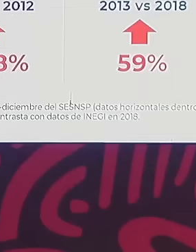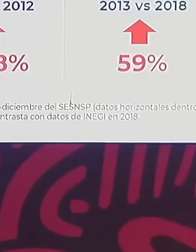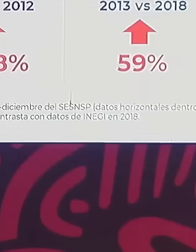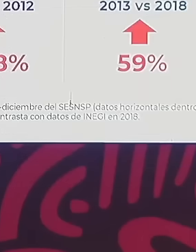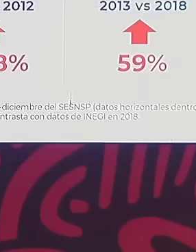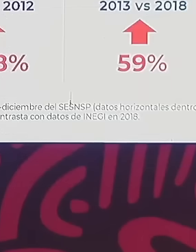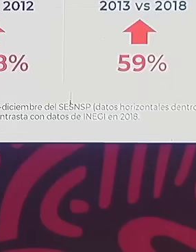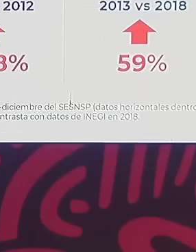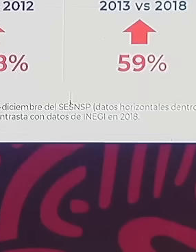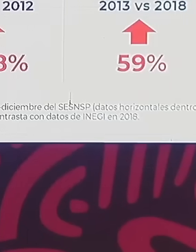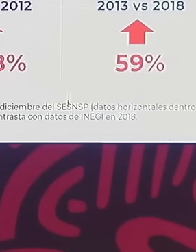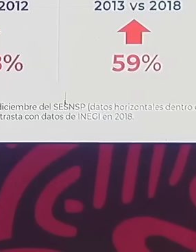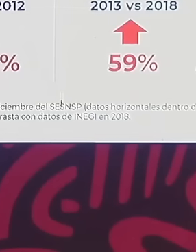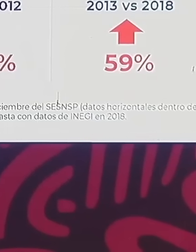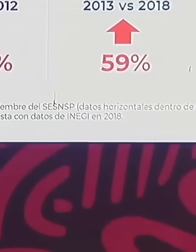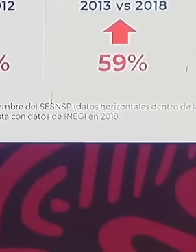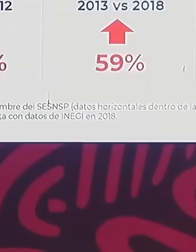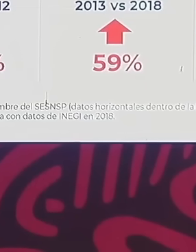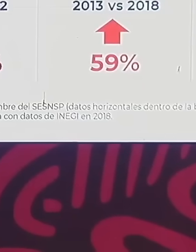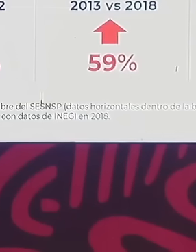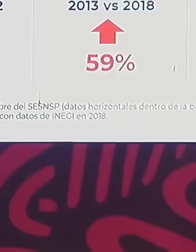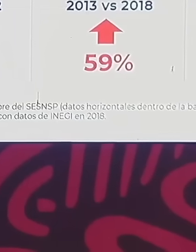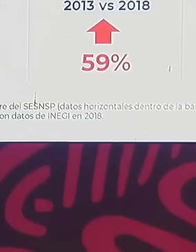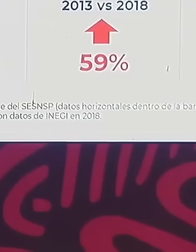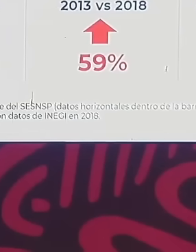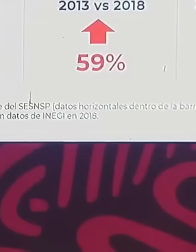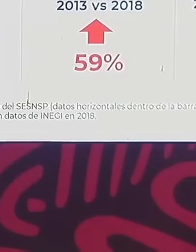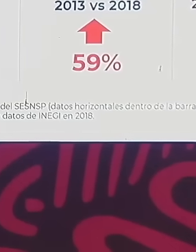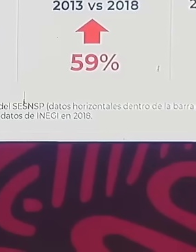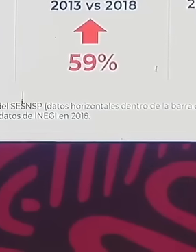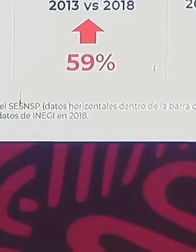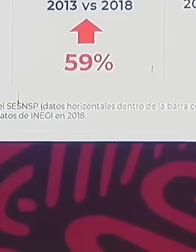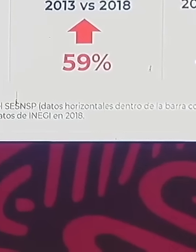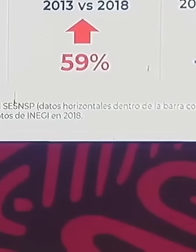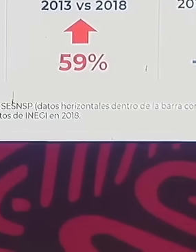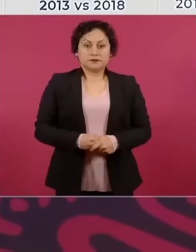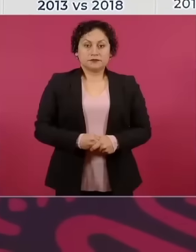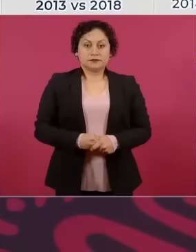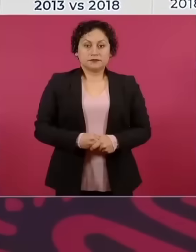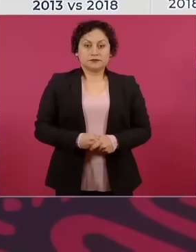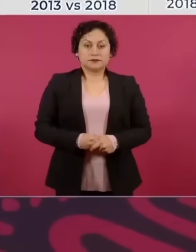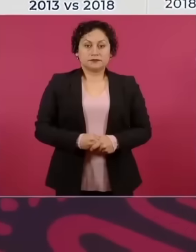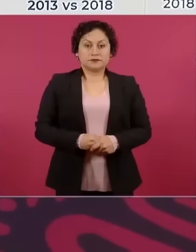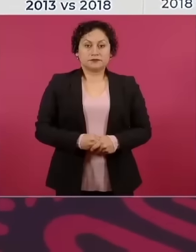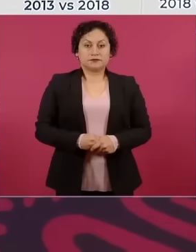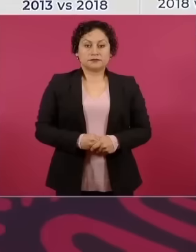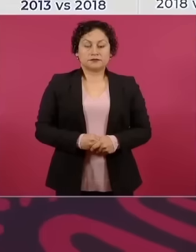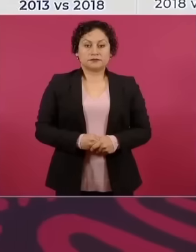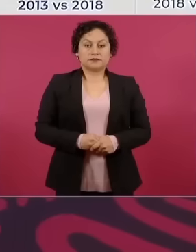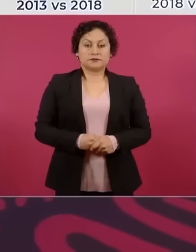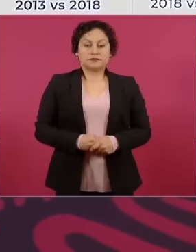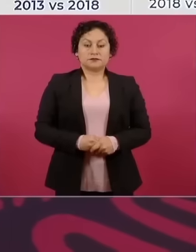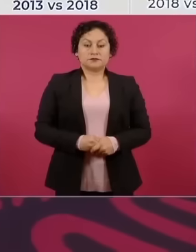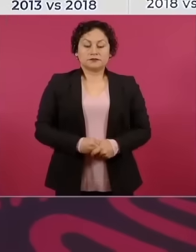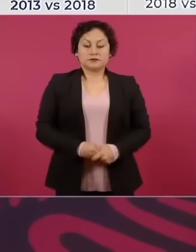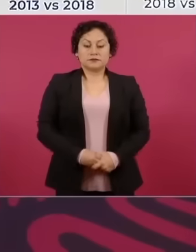Con Fox aumentó muy poco, 1.6,